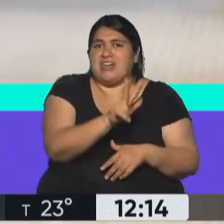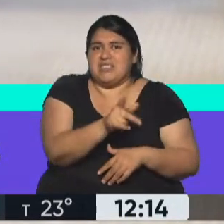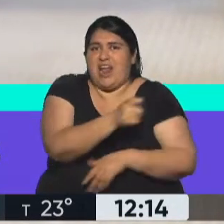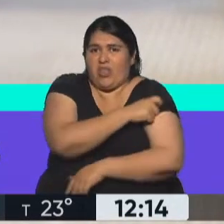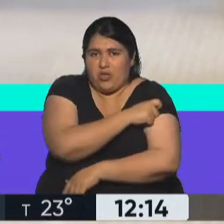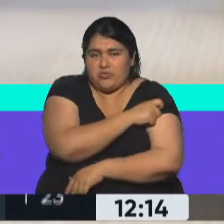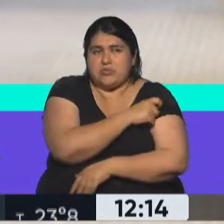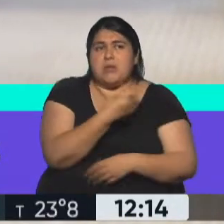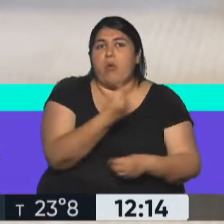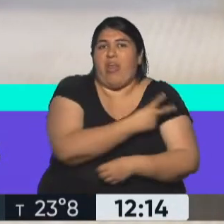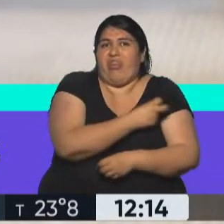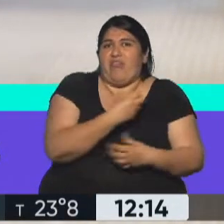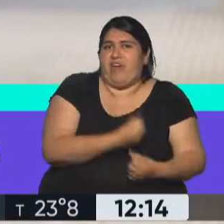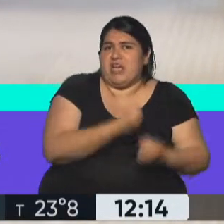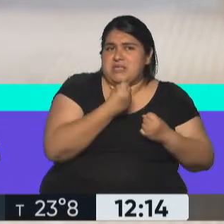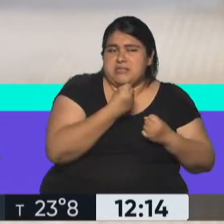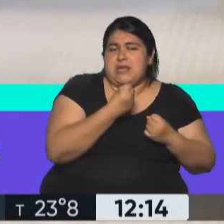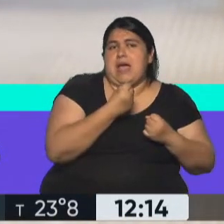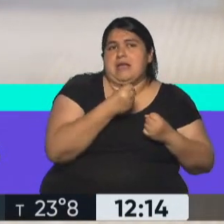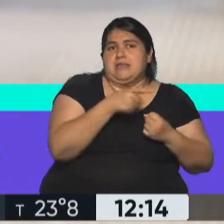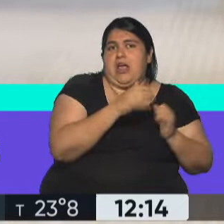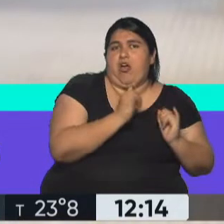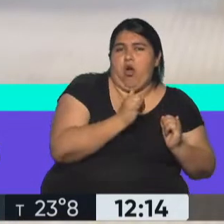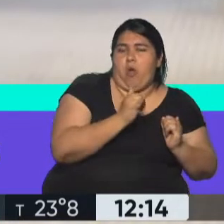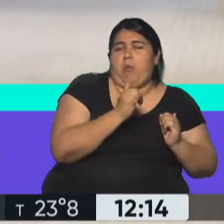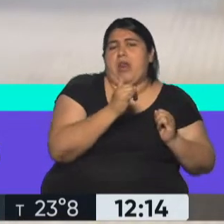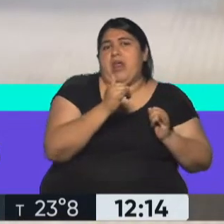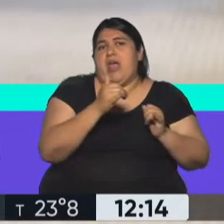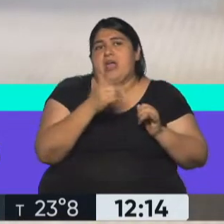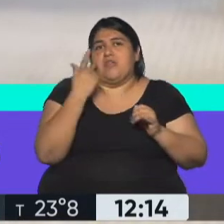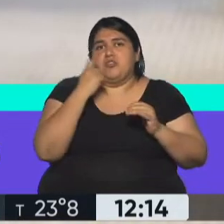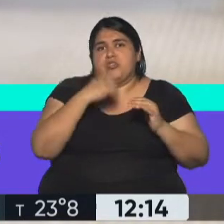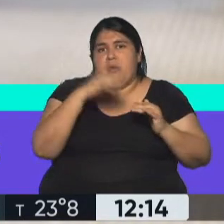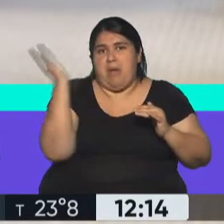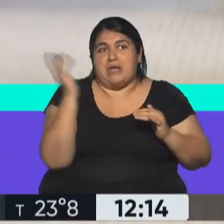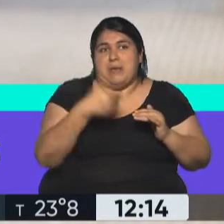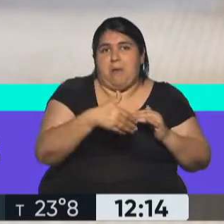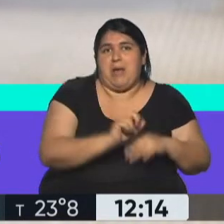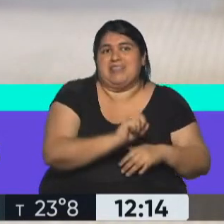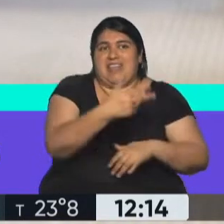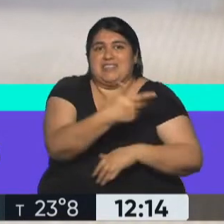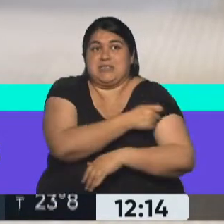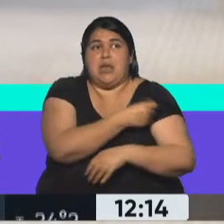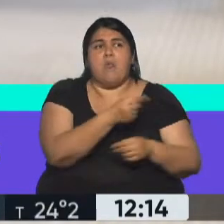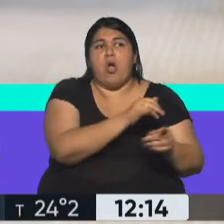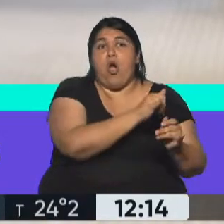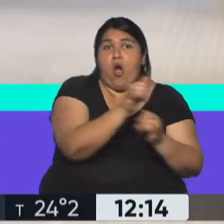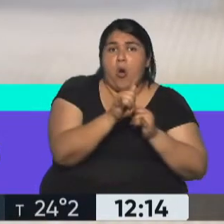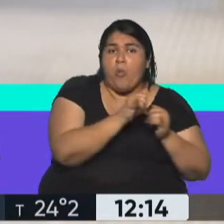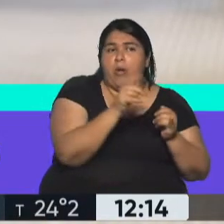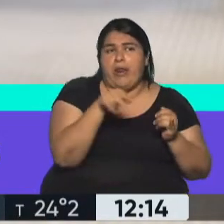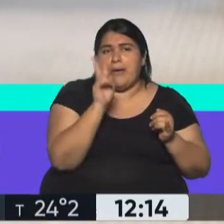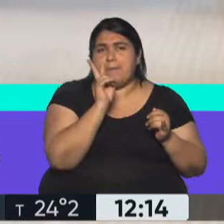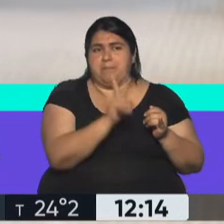defensas, que de 18 años para arriba, y en los adolescentes también, se está dando una tercera dosis porque se ha visto que esas personas tienen